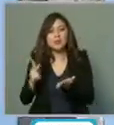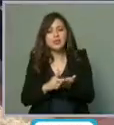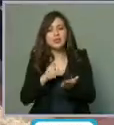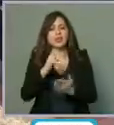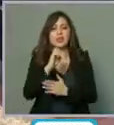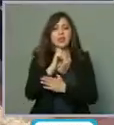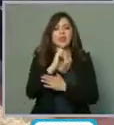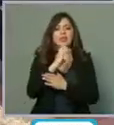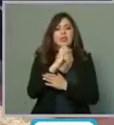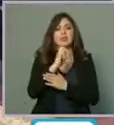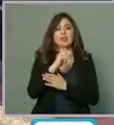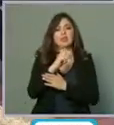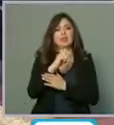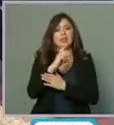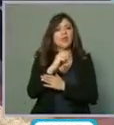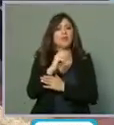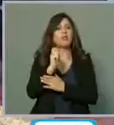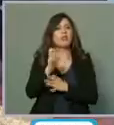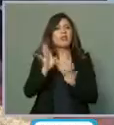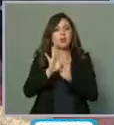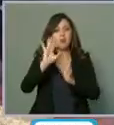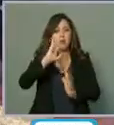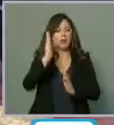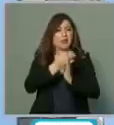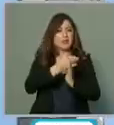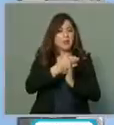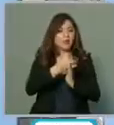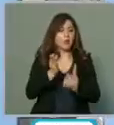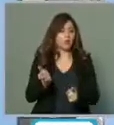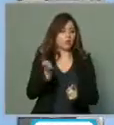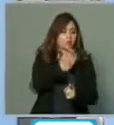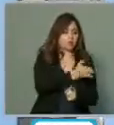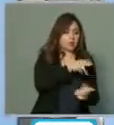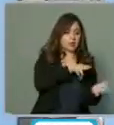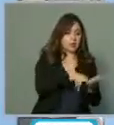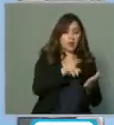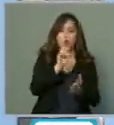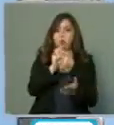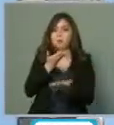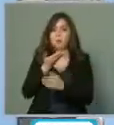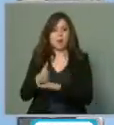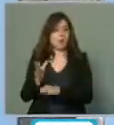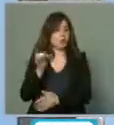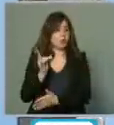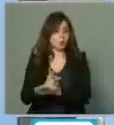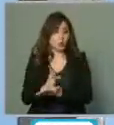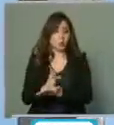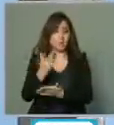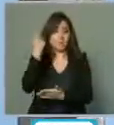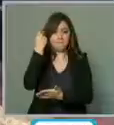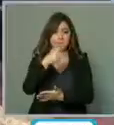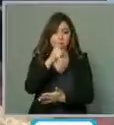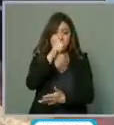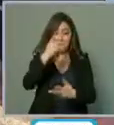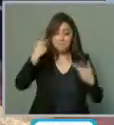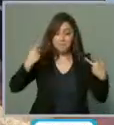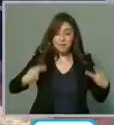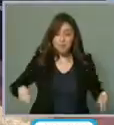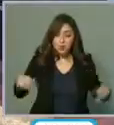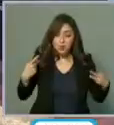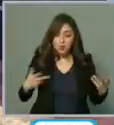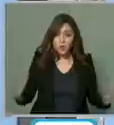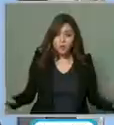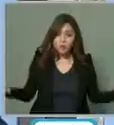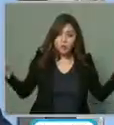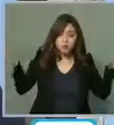Escindido significa dividido. Ok. O ves lo blanco o ves lo negro. Ajá. En la medida que una persona es capaz de integrar todo, la gama de